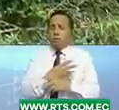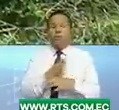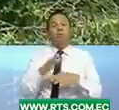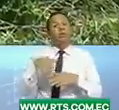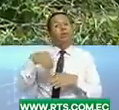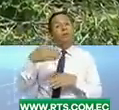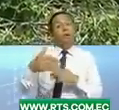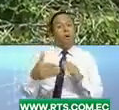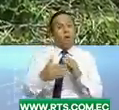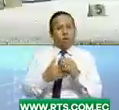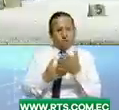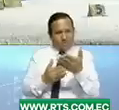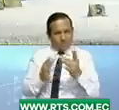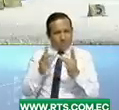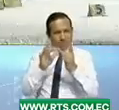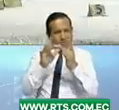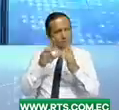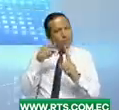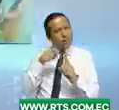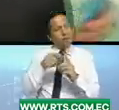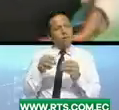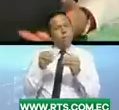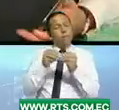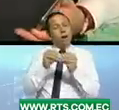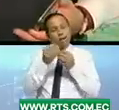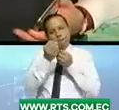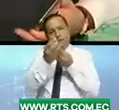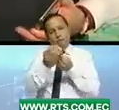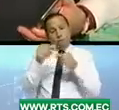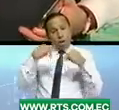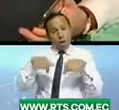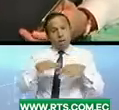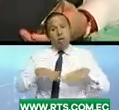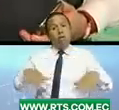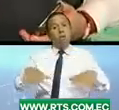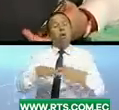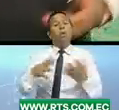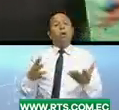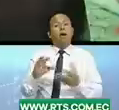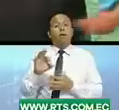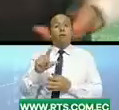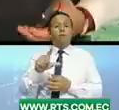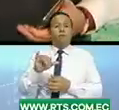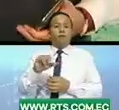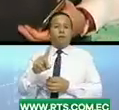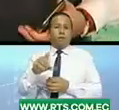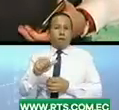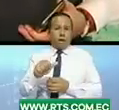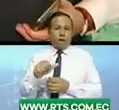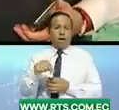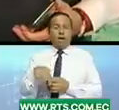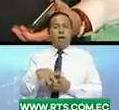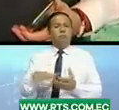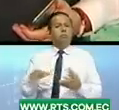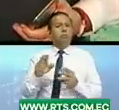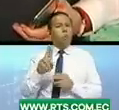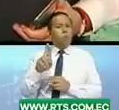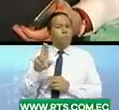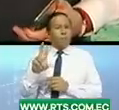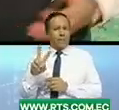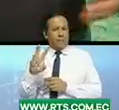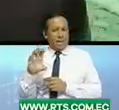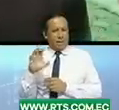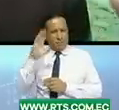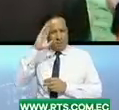amigos televidentes, desde acá, desde el VC La Florida, a Prosperina, en donde nos van a comentar la policía, autoridades